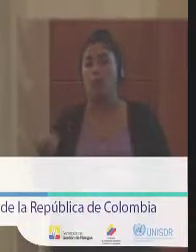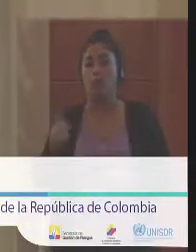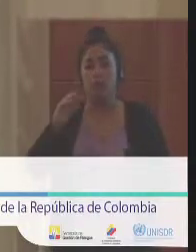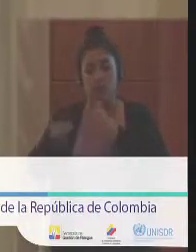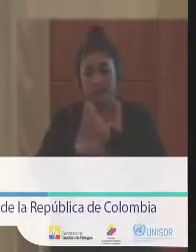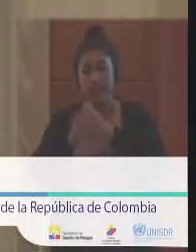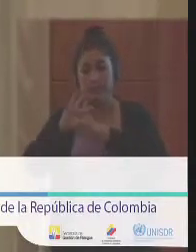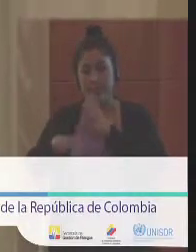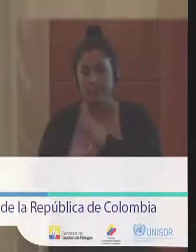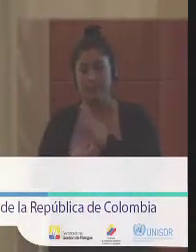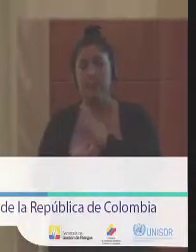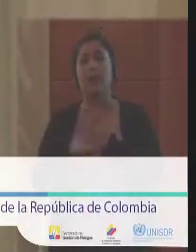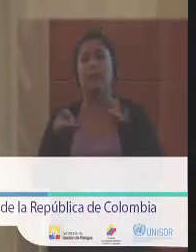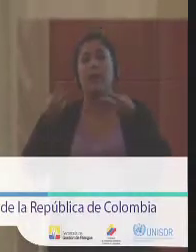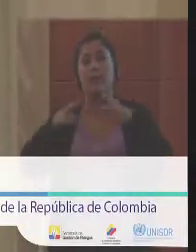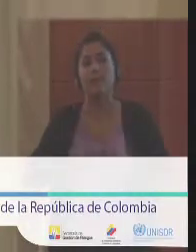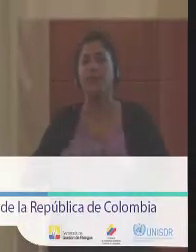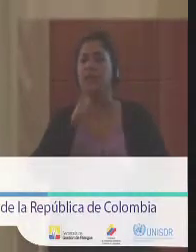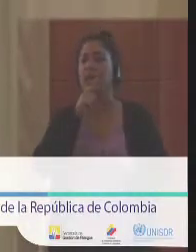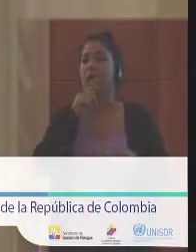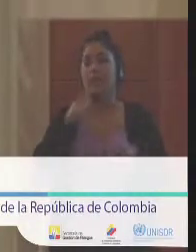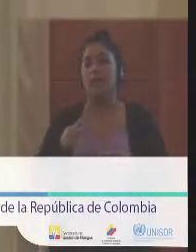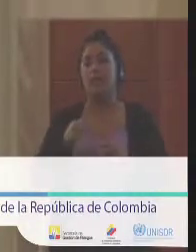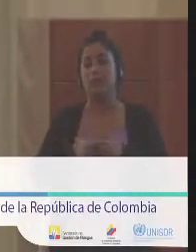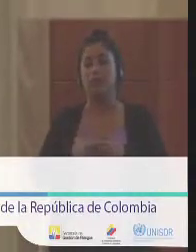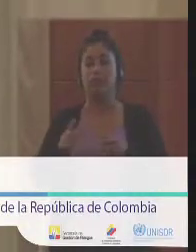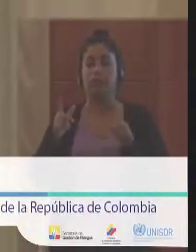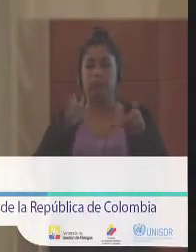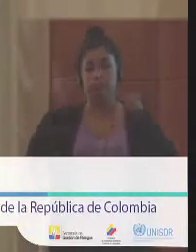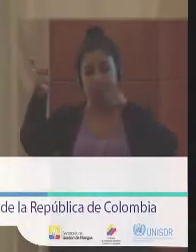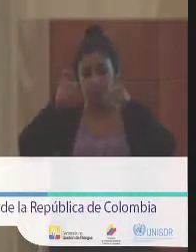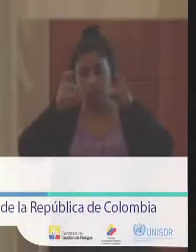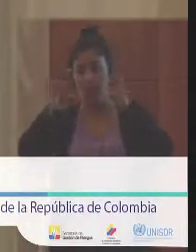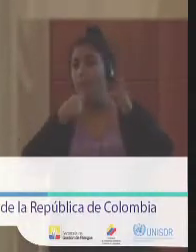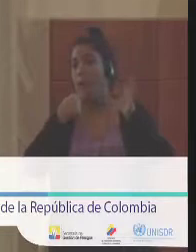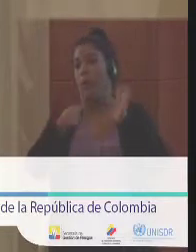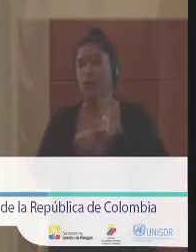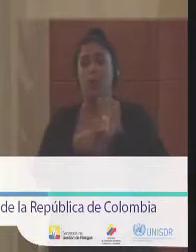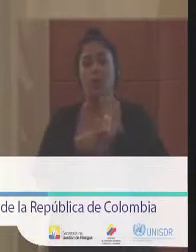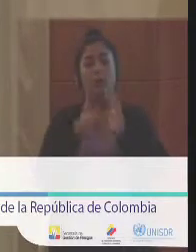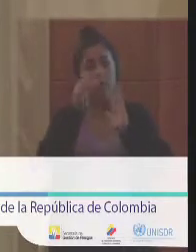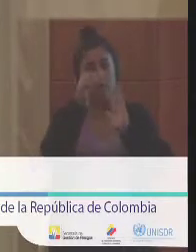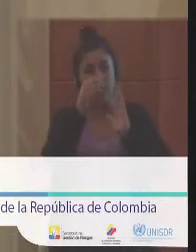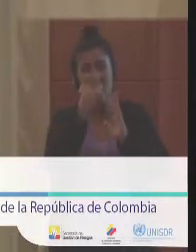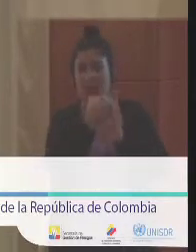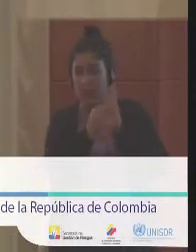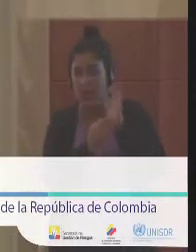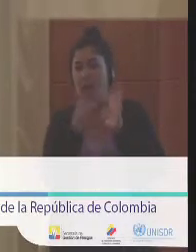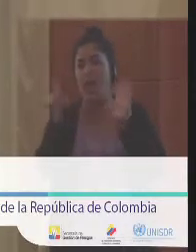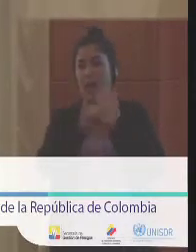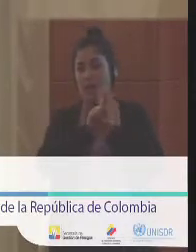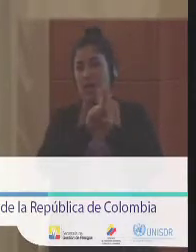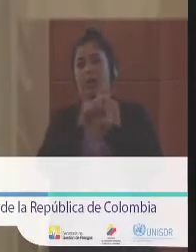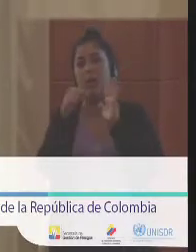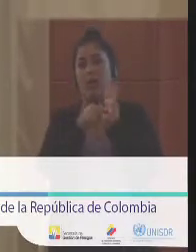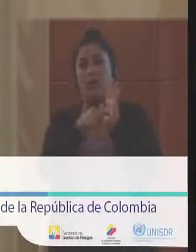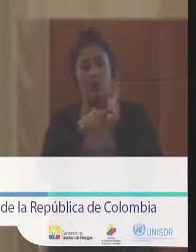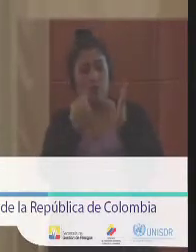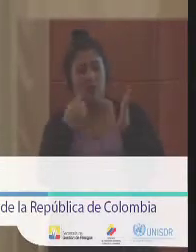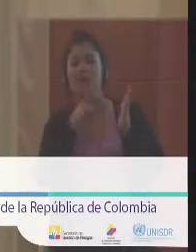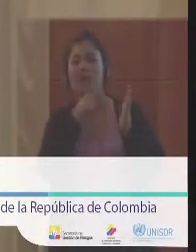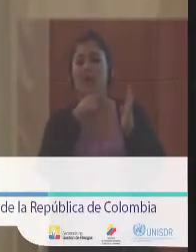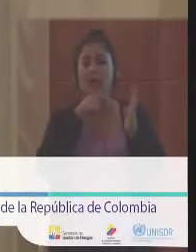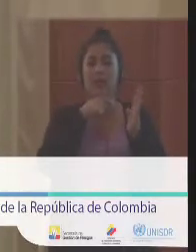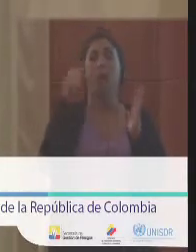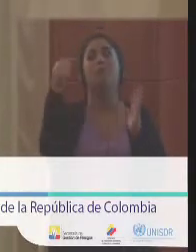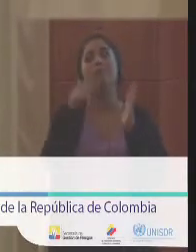Los señores que legislan, los que hacen las normas, las leyes, el Congreso de la República. Muchas veces se cuestiona o hablamos